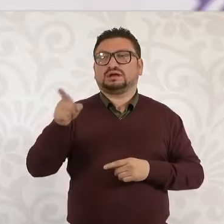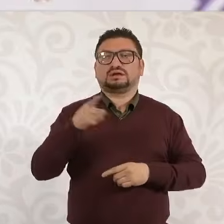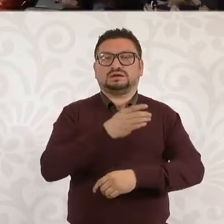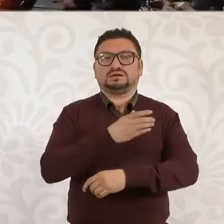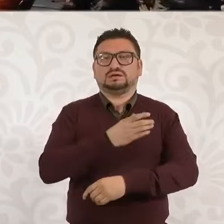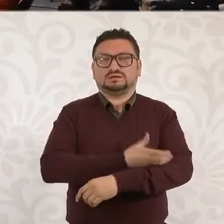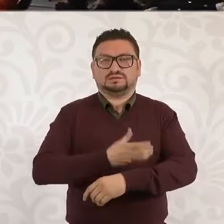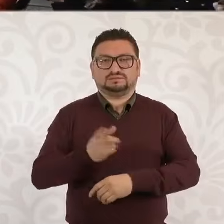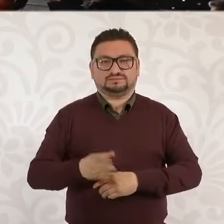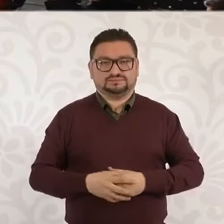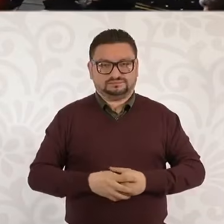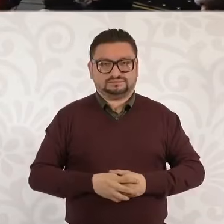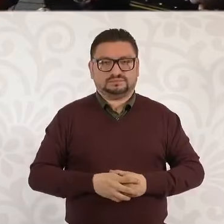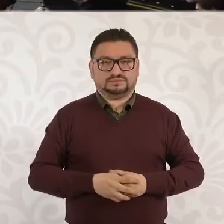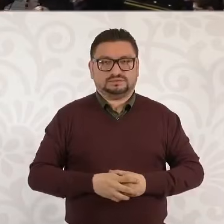compañero.